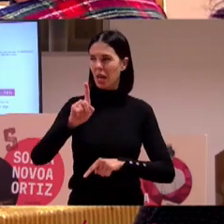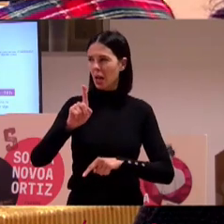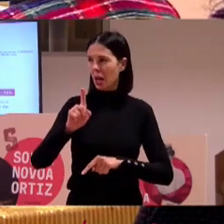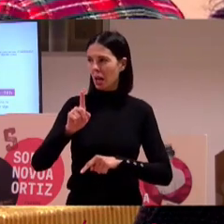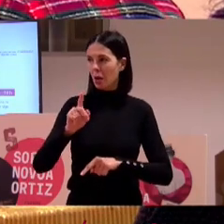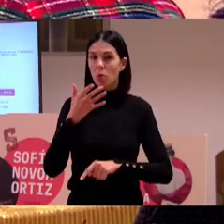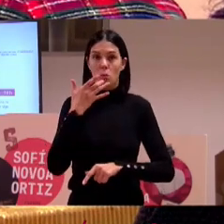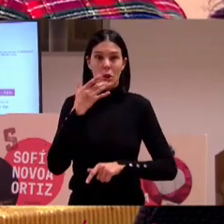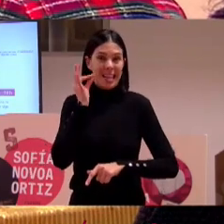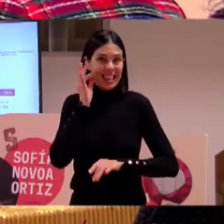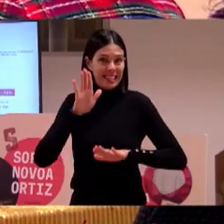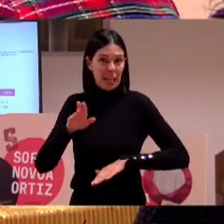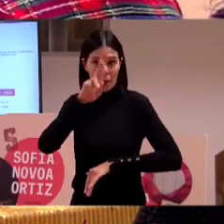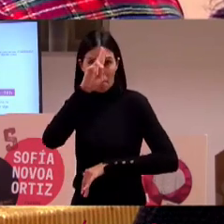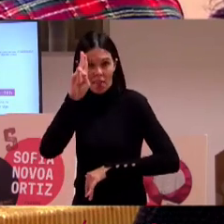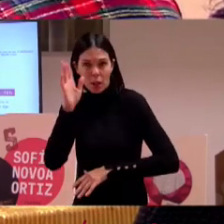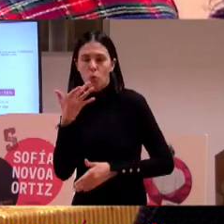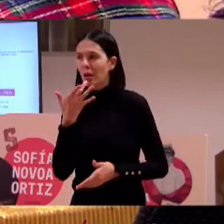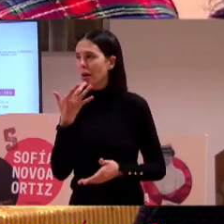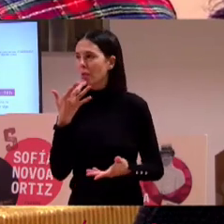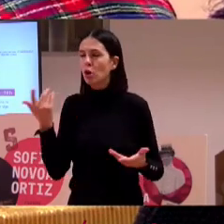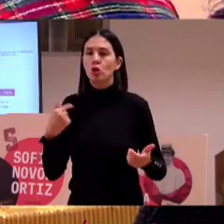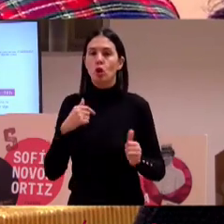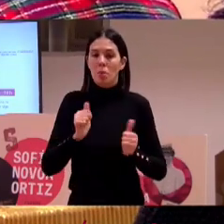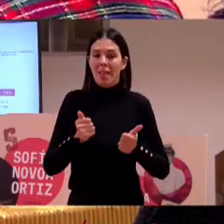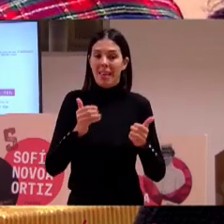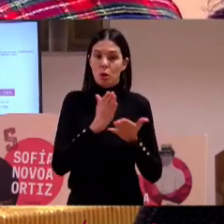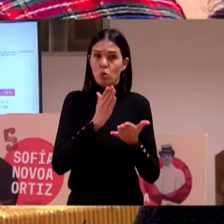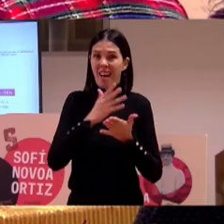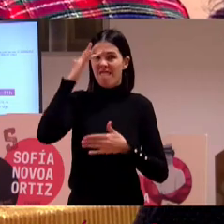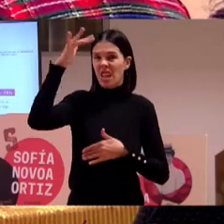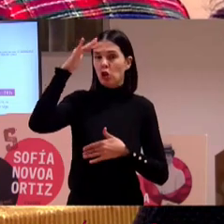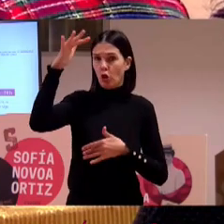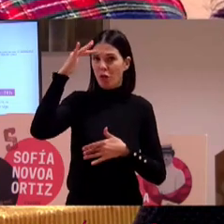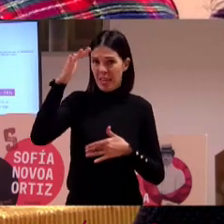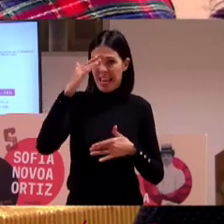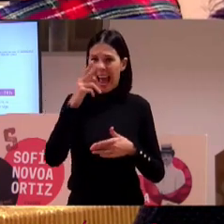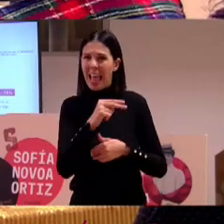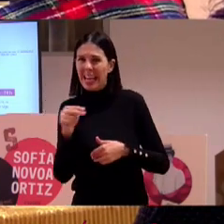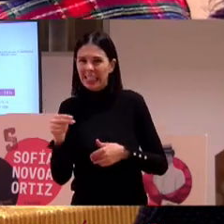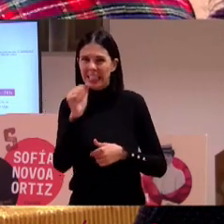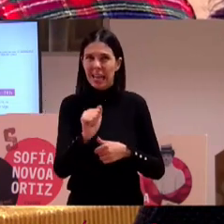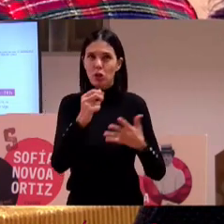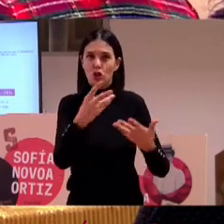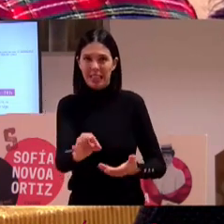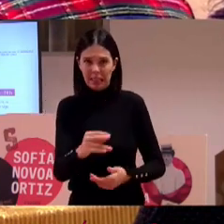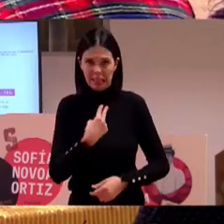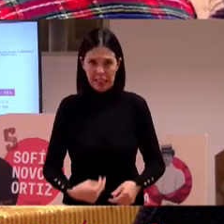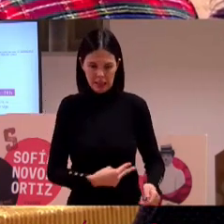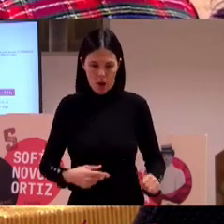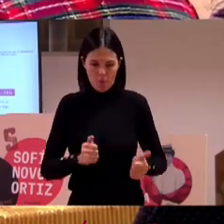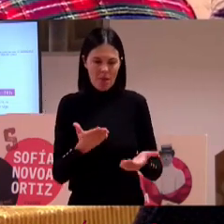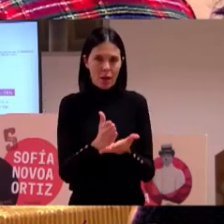cuando ella estaba en Madrid, yo empecé a estudiar filosofía y letras el año 70 en Santiago.